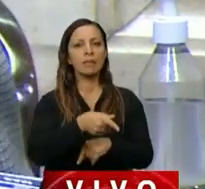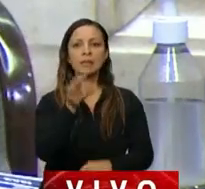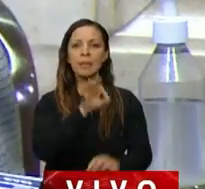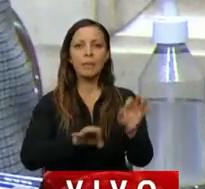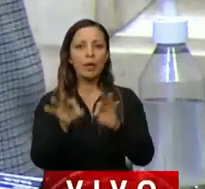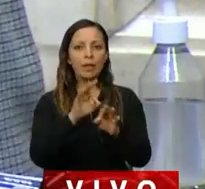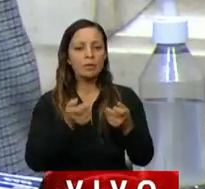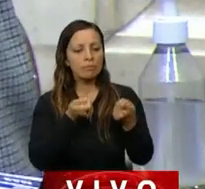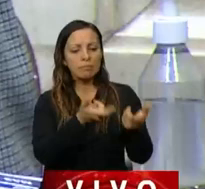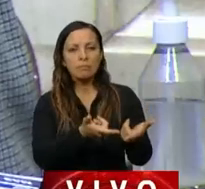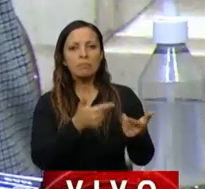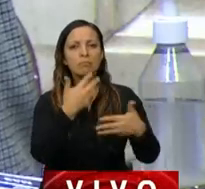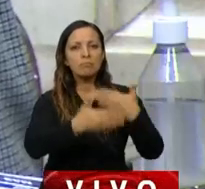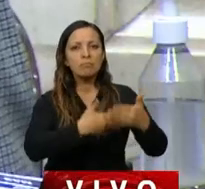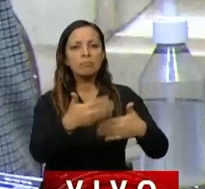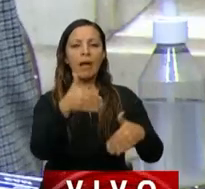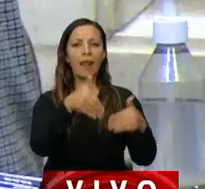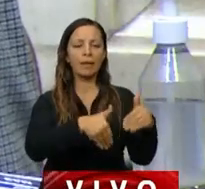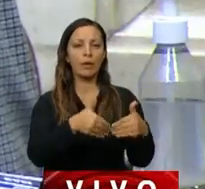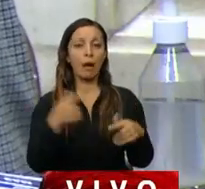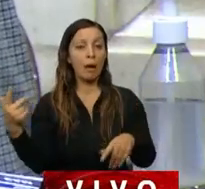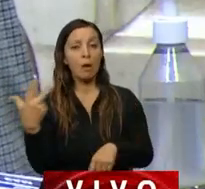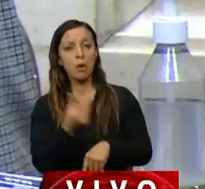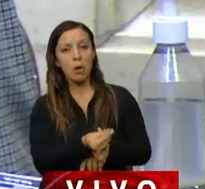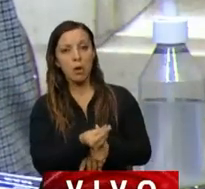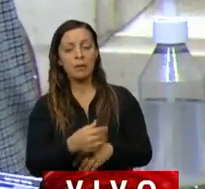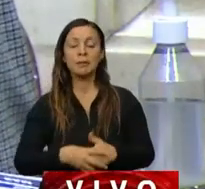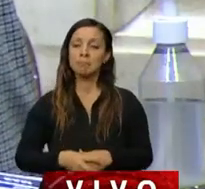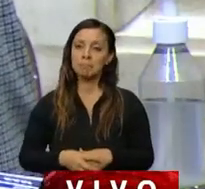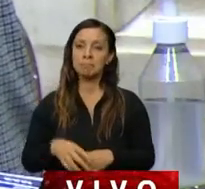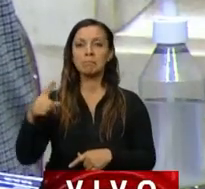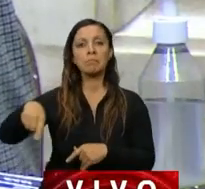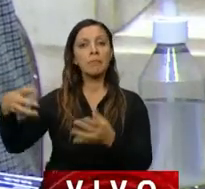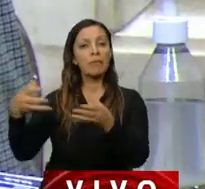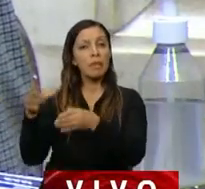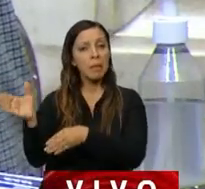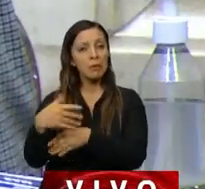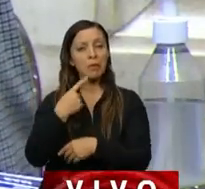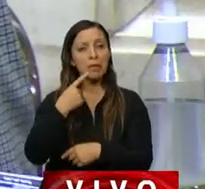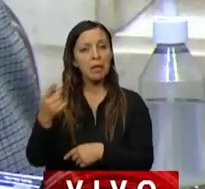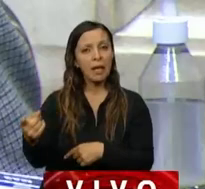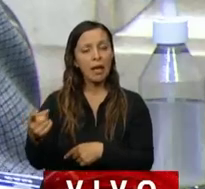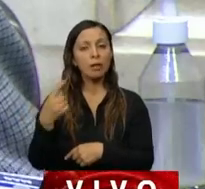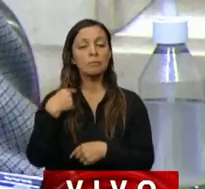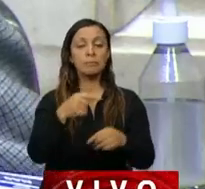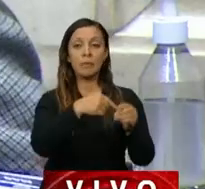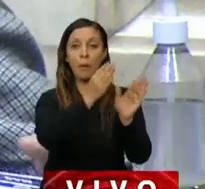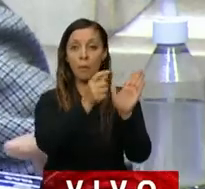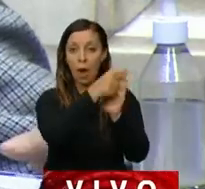progreso electoral que estamos impulsando. Han dicho, por ejemplo, que la extensión de la